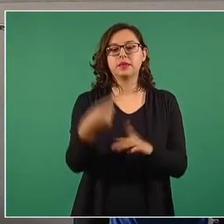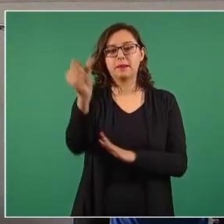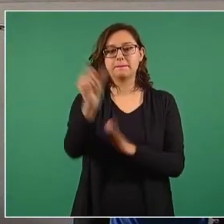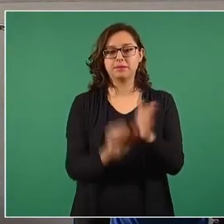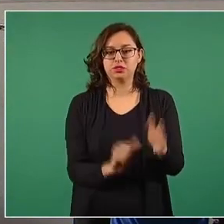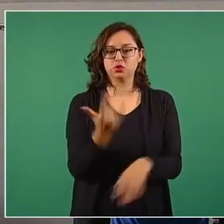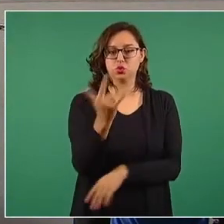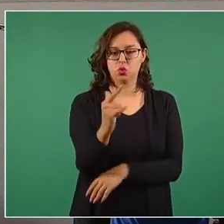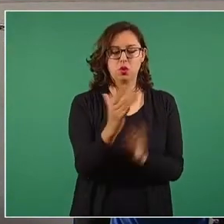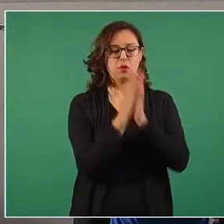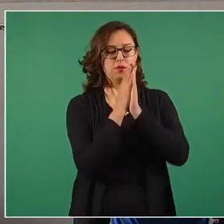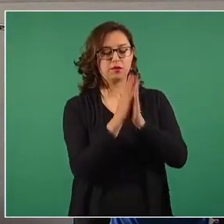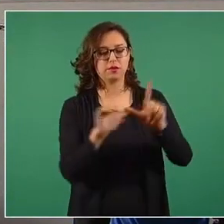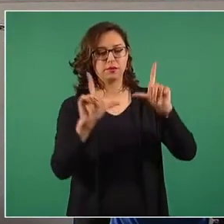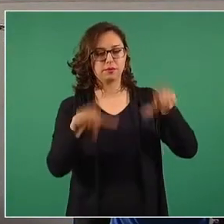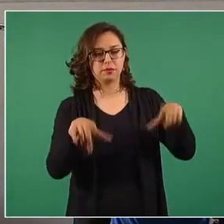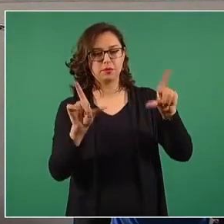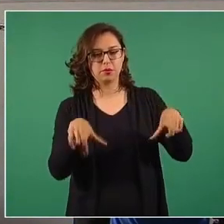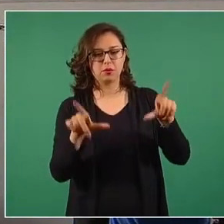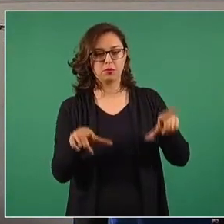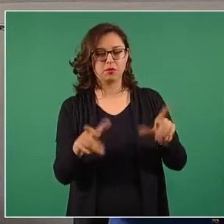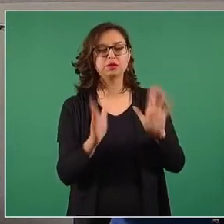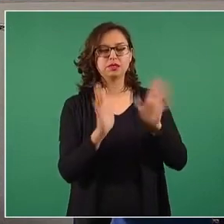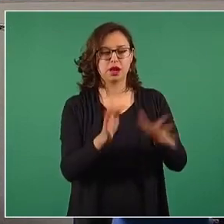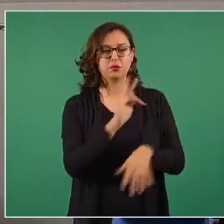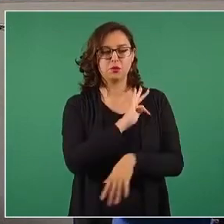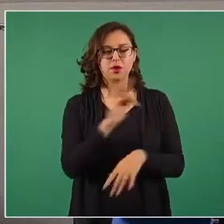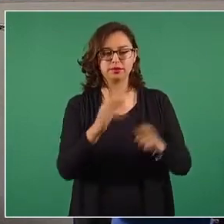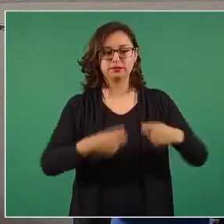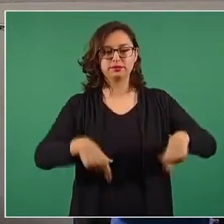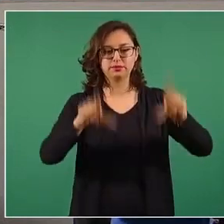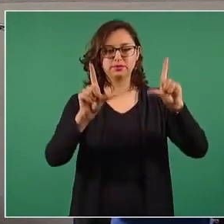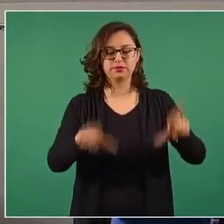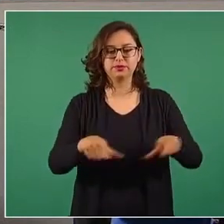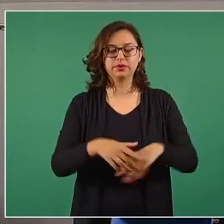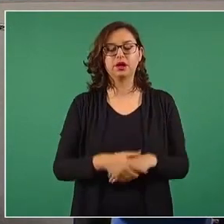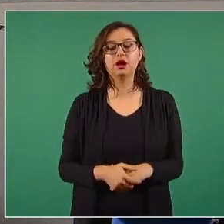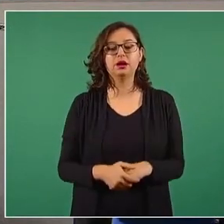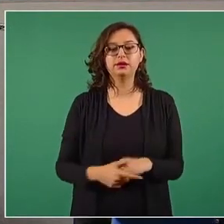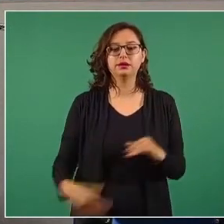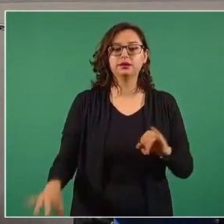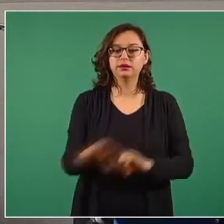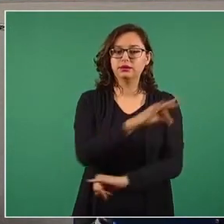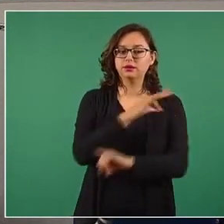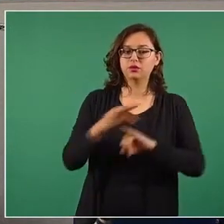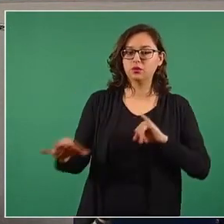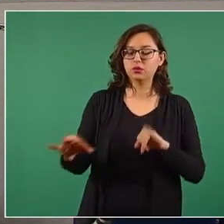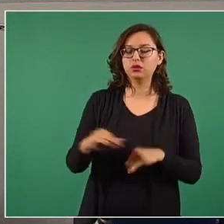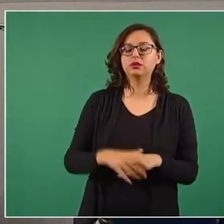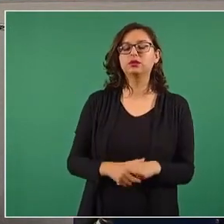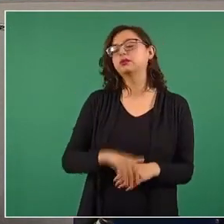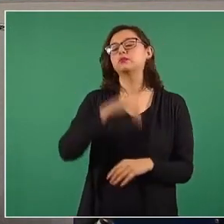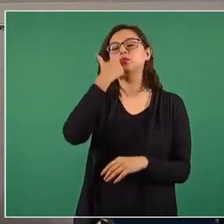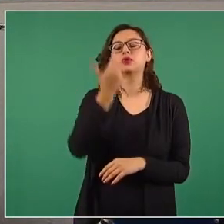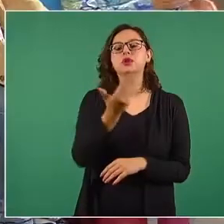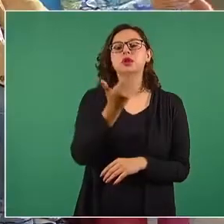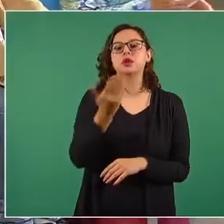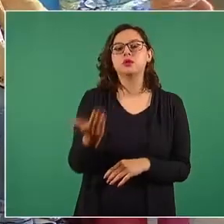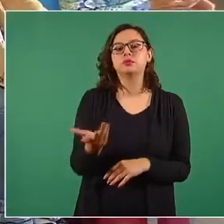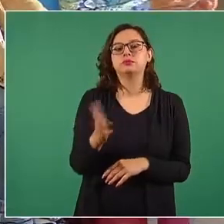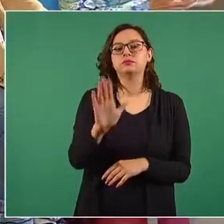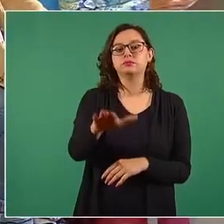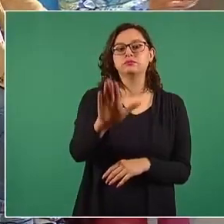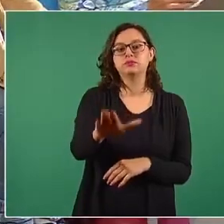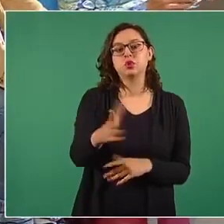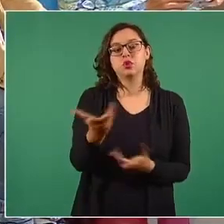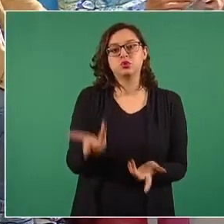que lo subas. Yo creo que ya debe estar. Presidente, ya nomás para terminar, eso de que dice de que no… de que